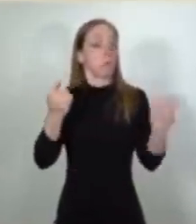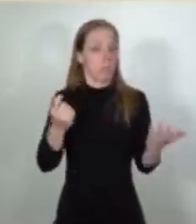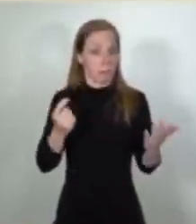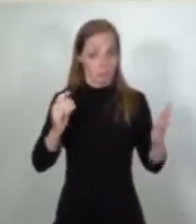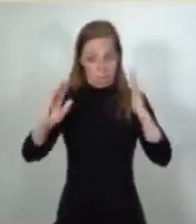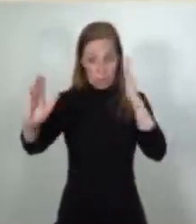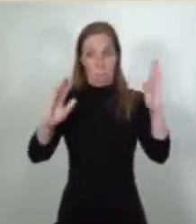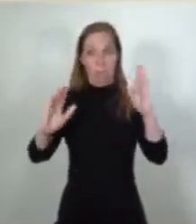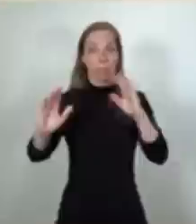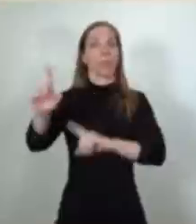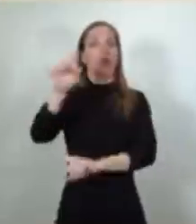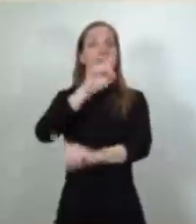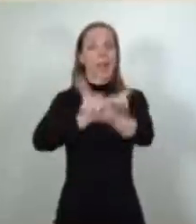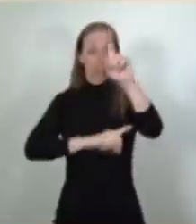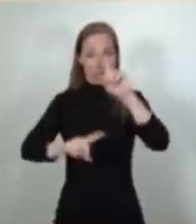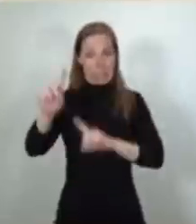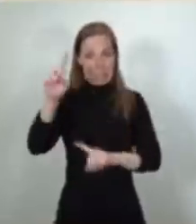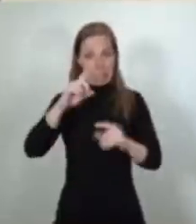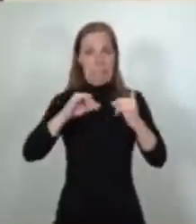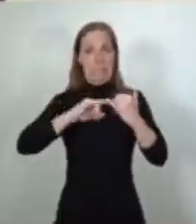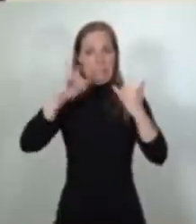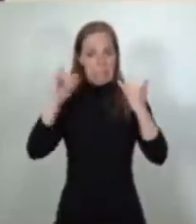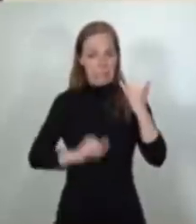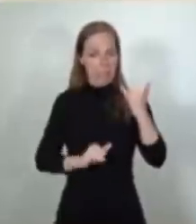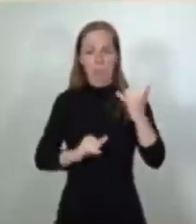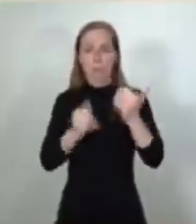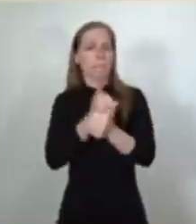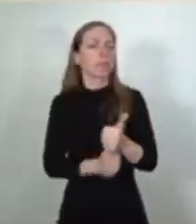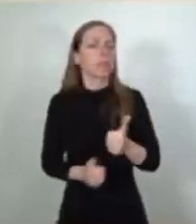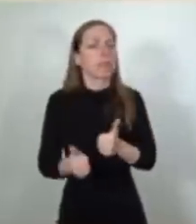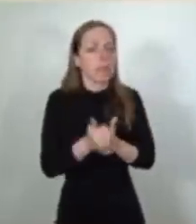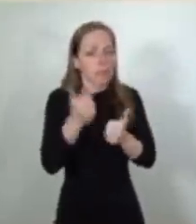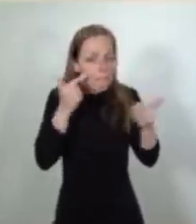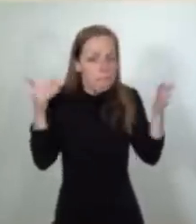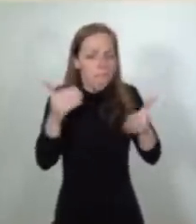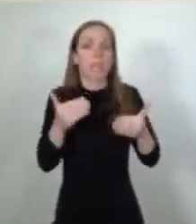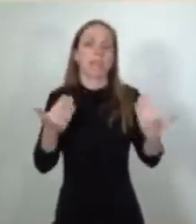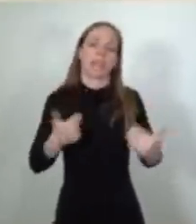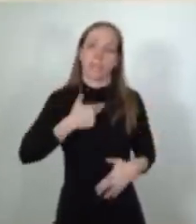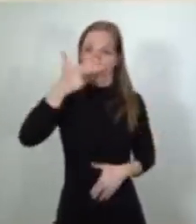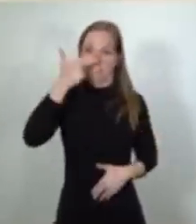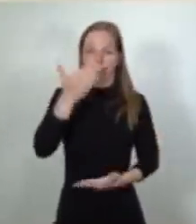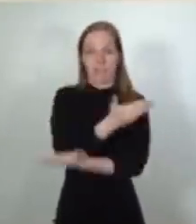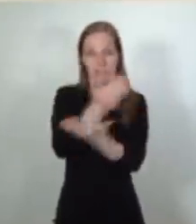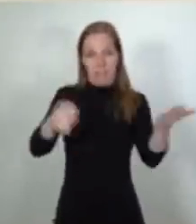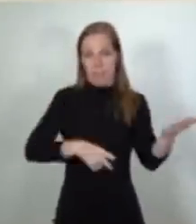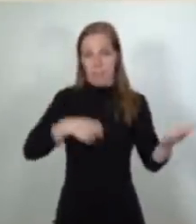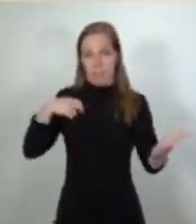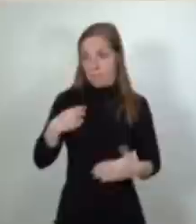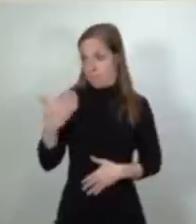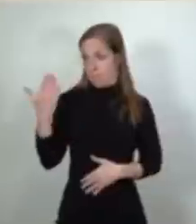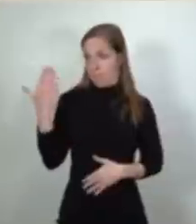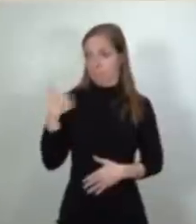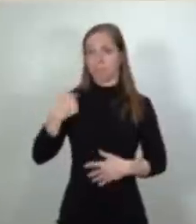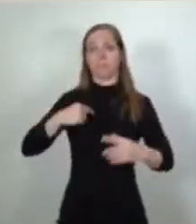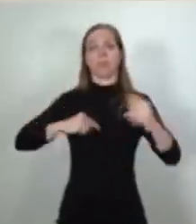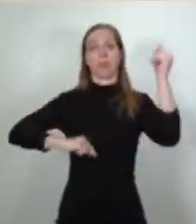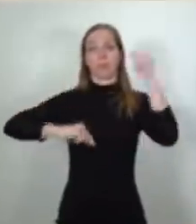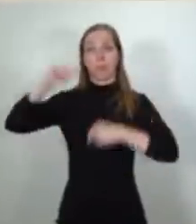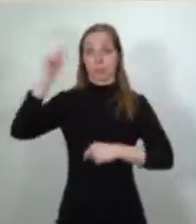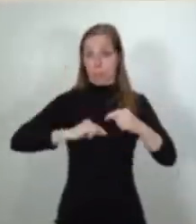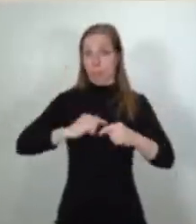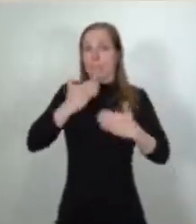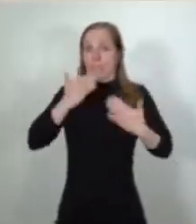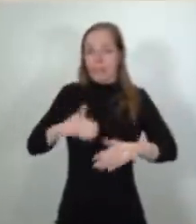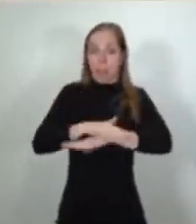crisis poniendo por delante el interés general. El escudo social y los propios presupuestos que ha sacado adelante el Gobierno de